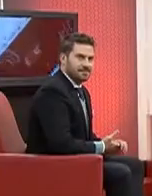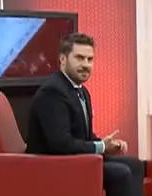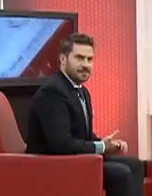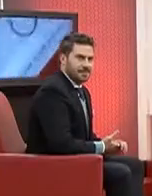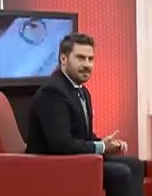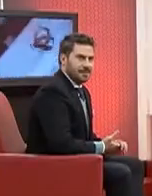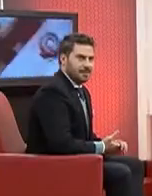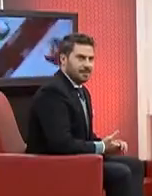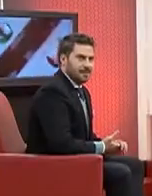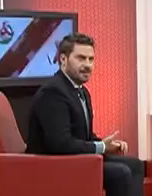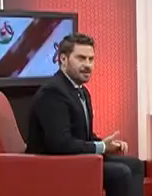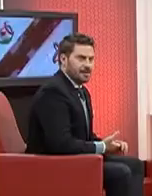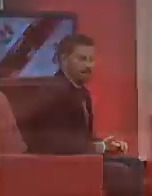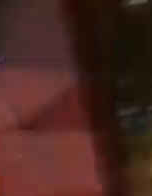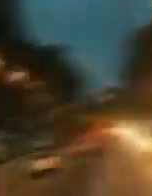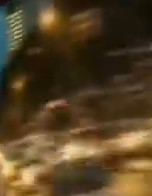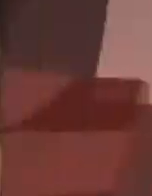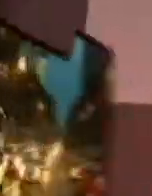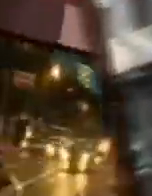resumen.